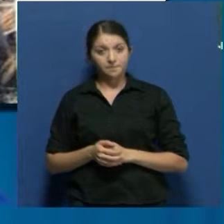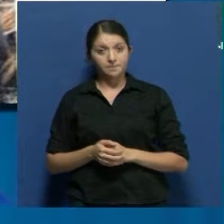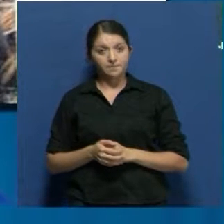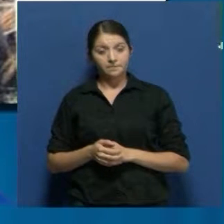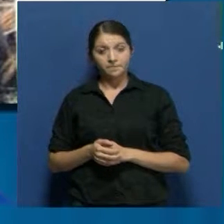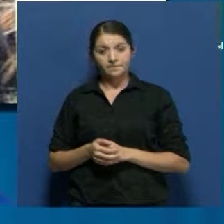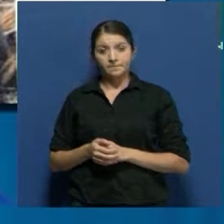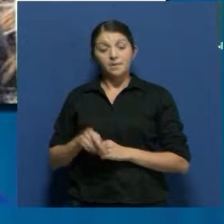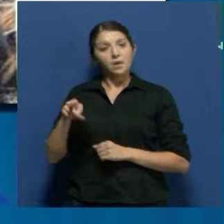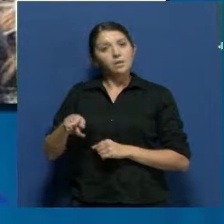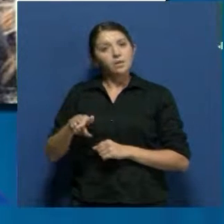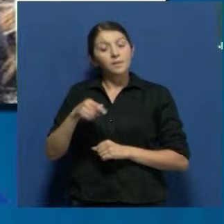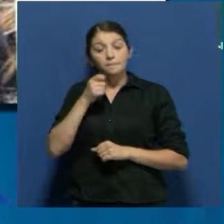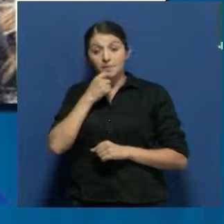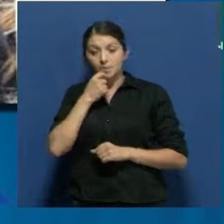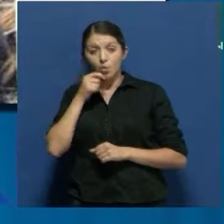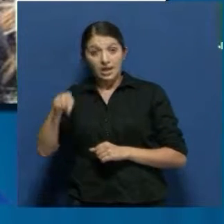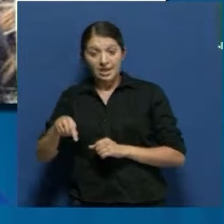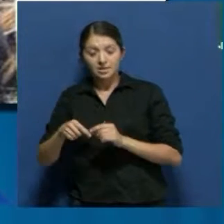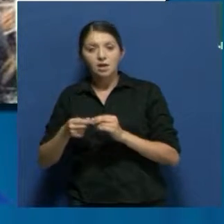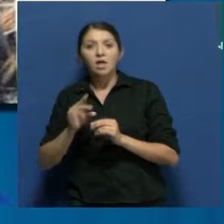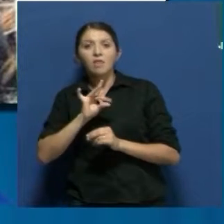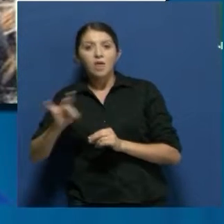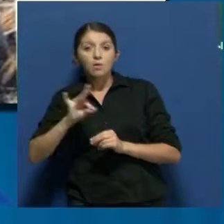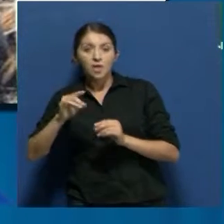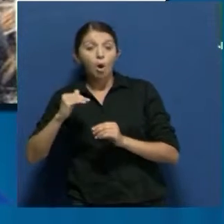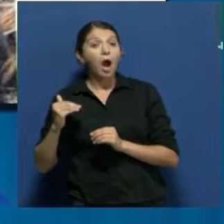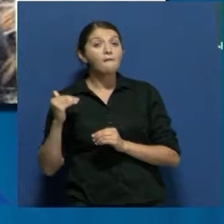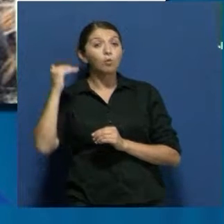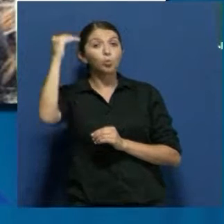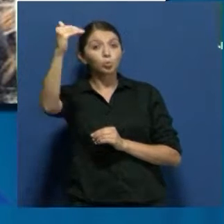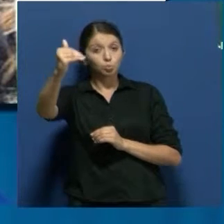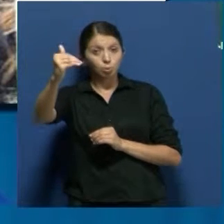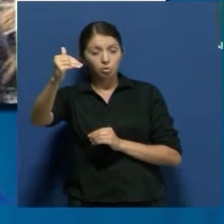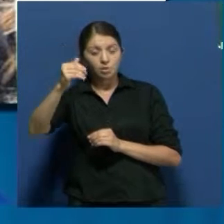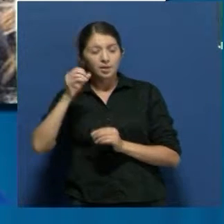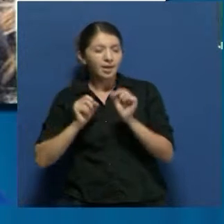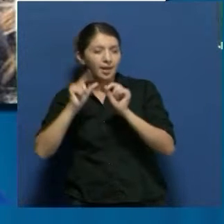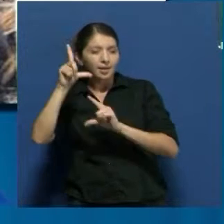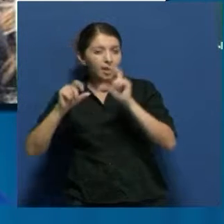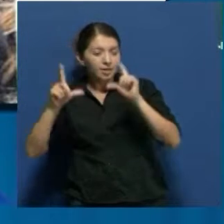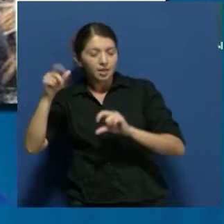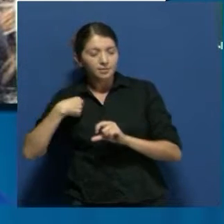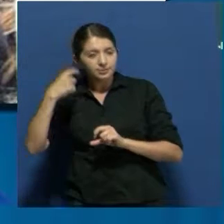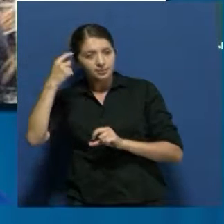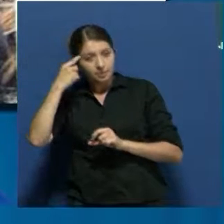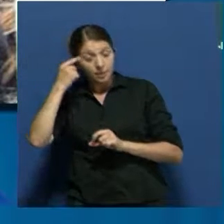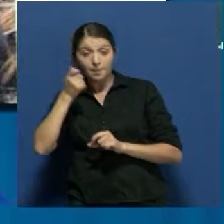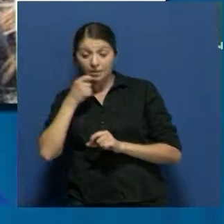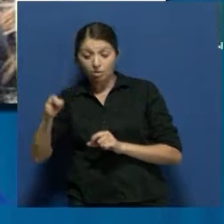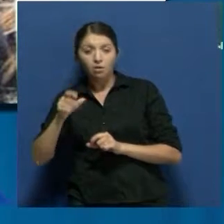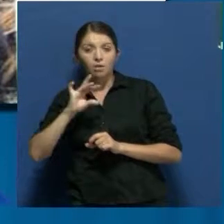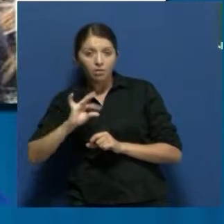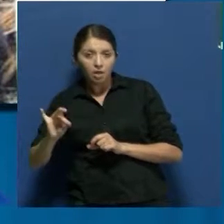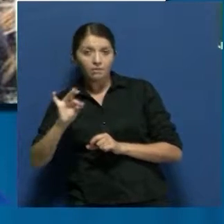da cuenta de que en la proyección, en un plan de financiamiento de pago de esos 4.200 millones de pesos, si se